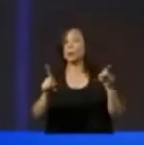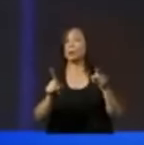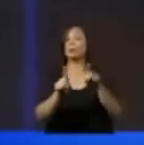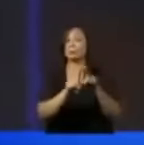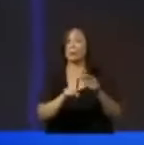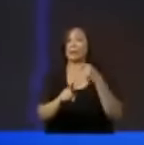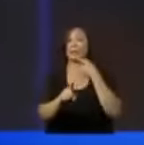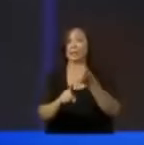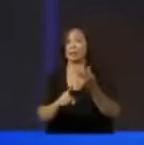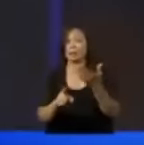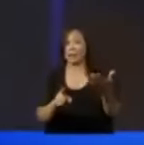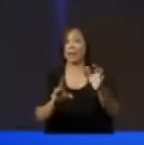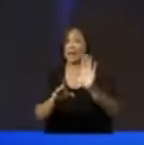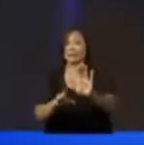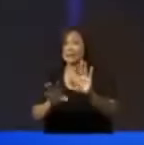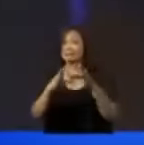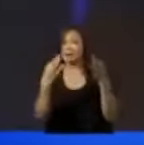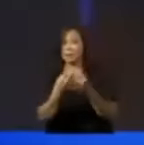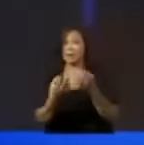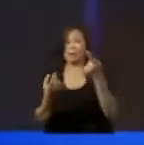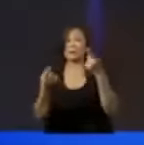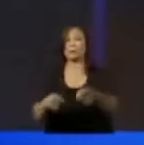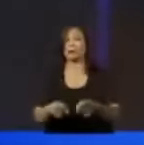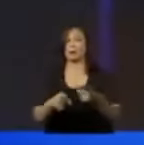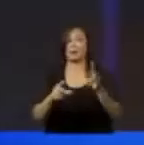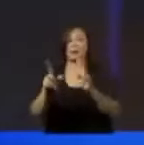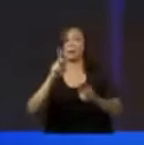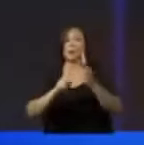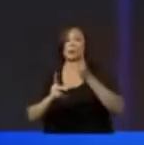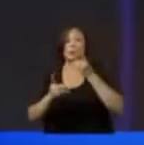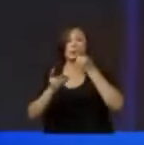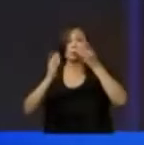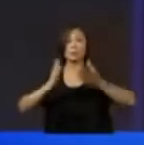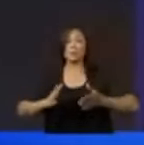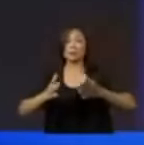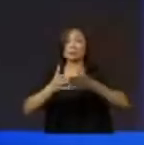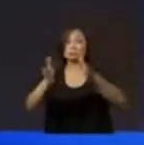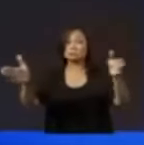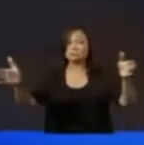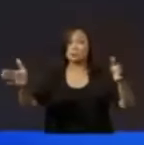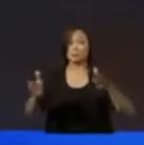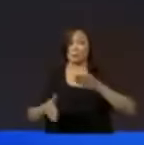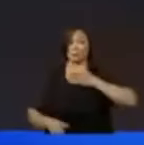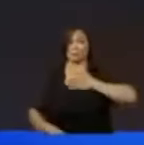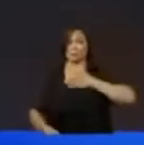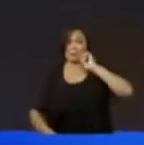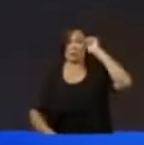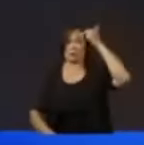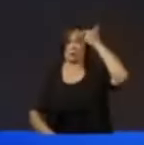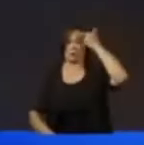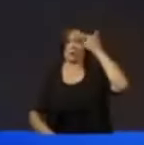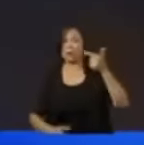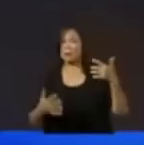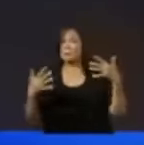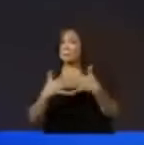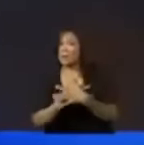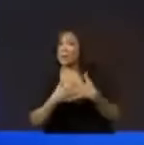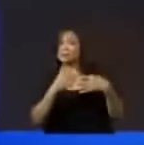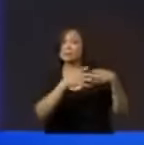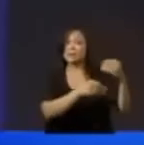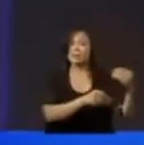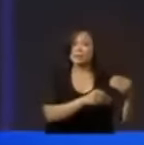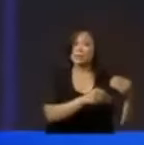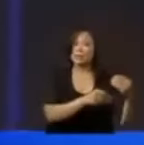digo a esas familias que han sido víctimas y al pueblo dominicano que en mi gobierno quienes tendrán miedo de salir